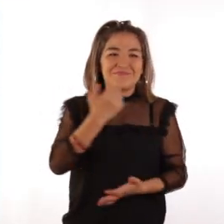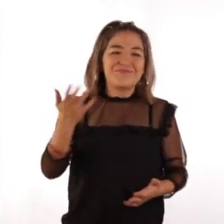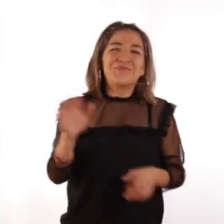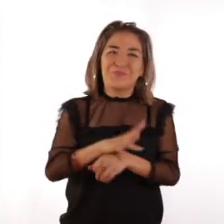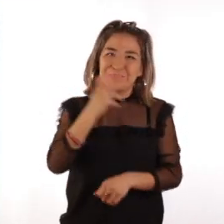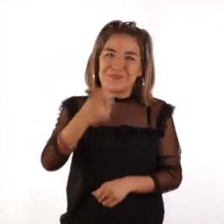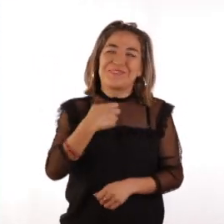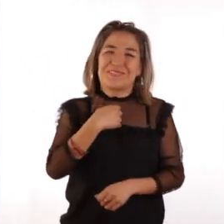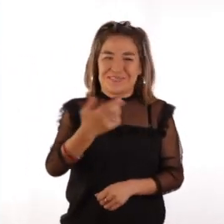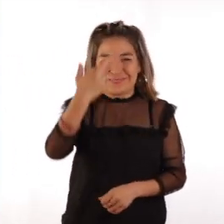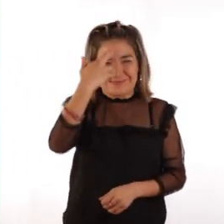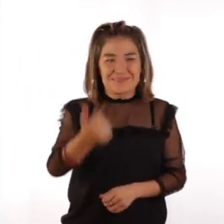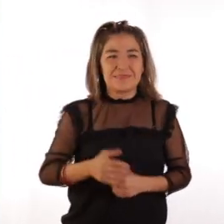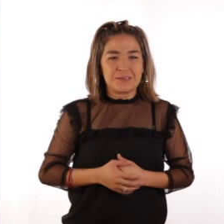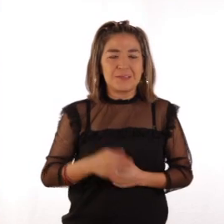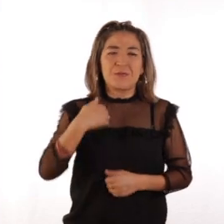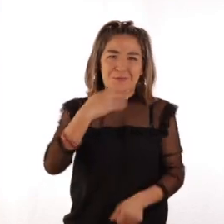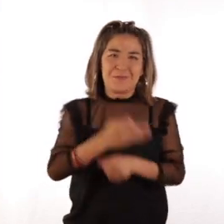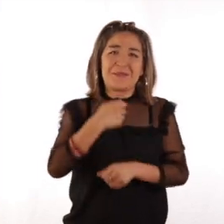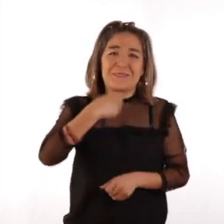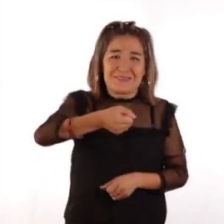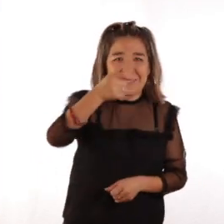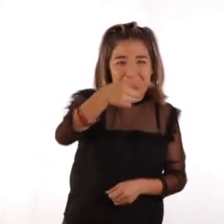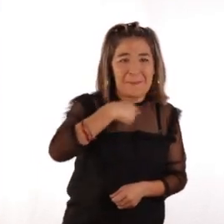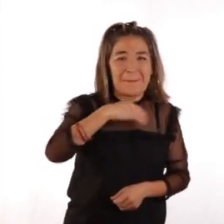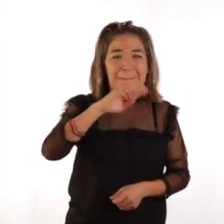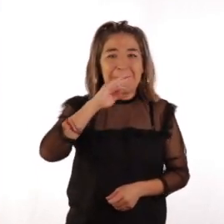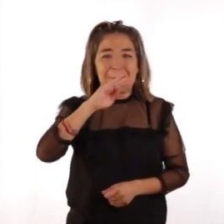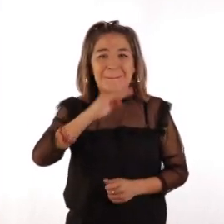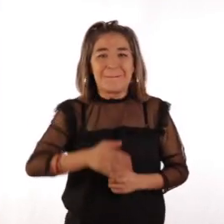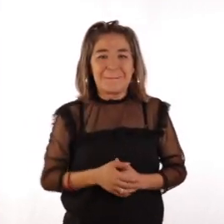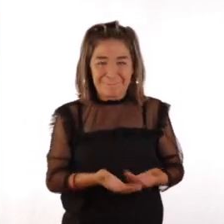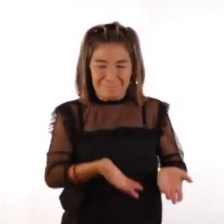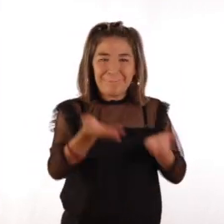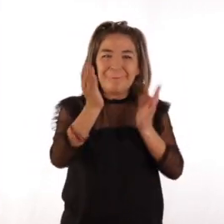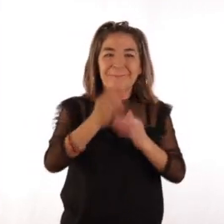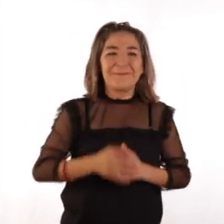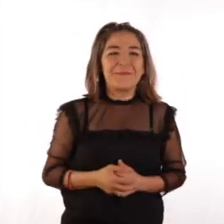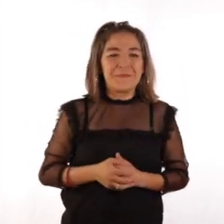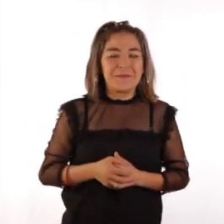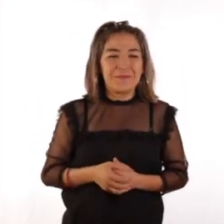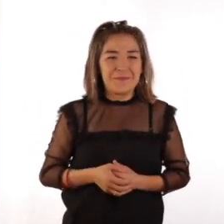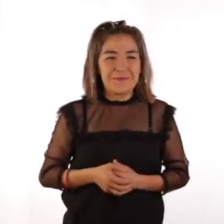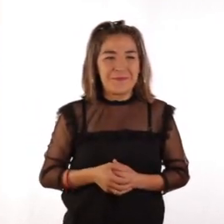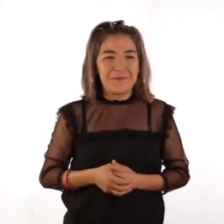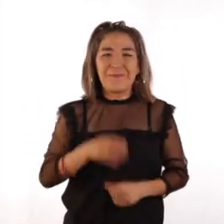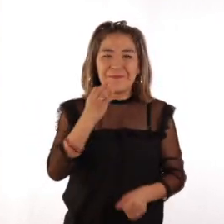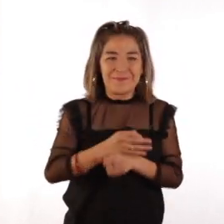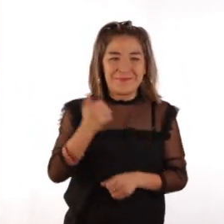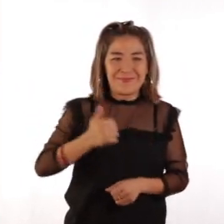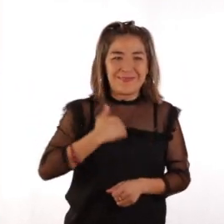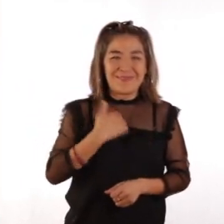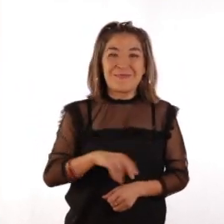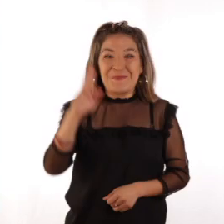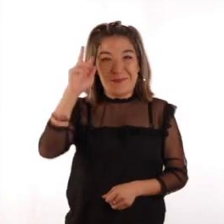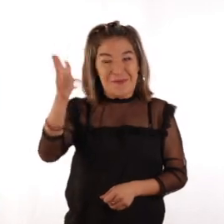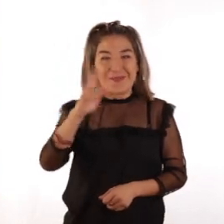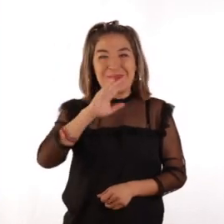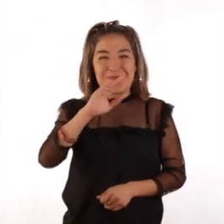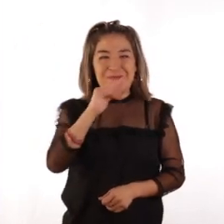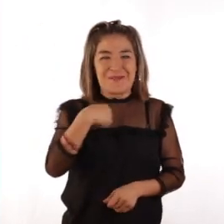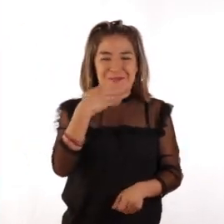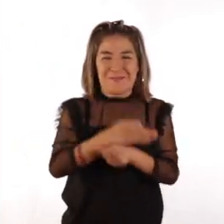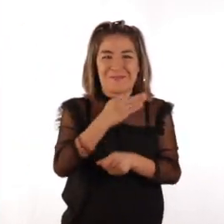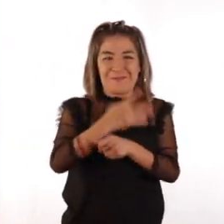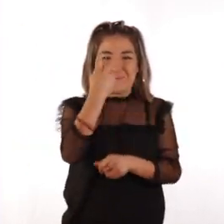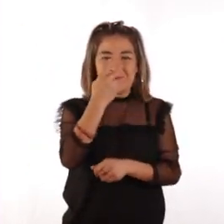Pues con más razón por eso. Oye, ¿puedo mandarle un saludo a mi mamá? Bueno, por favor, claro, aprovecha. Mamá,